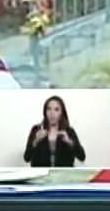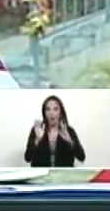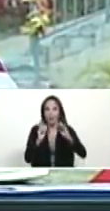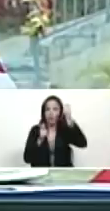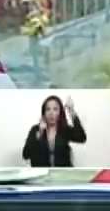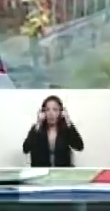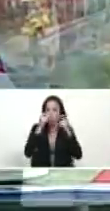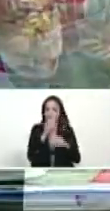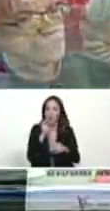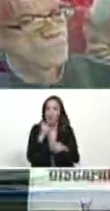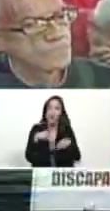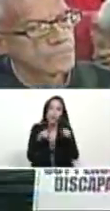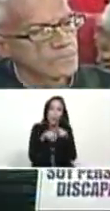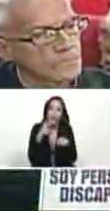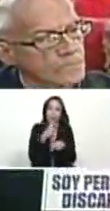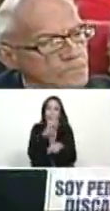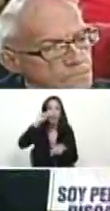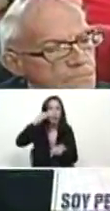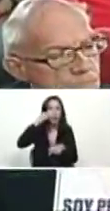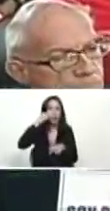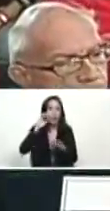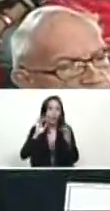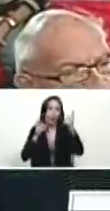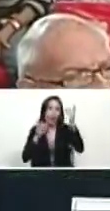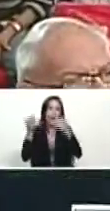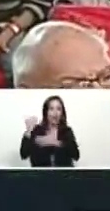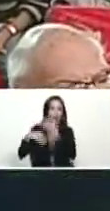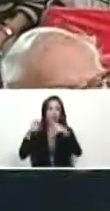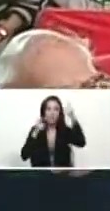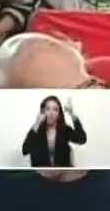chavistamente digo, recordando a nuestro comandante Chávez.